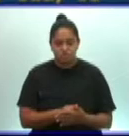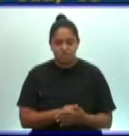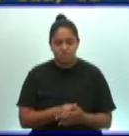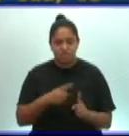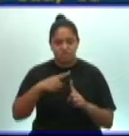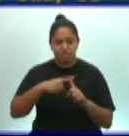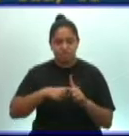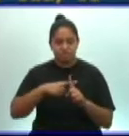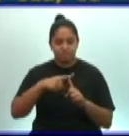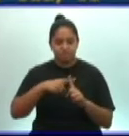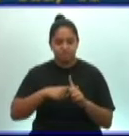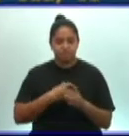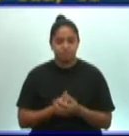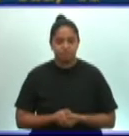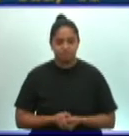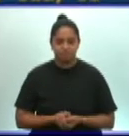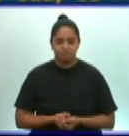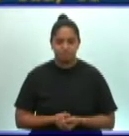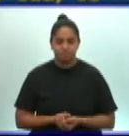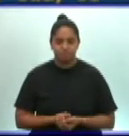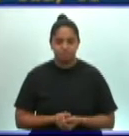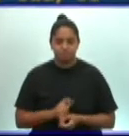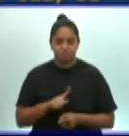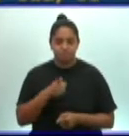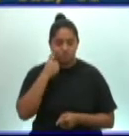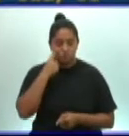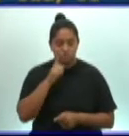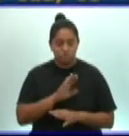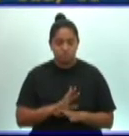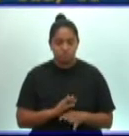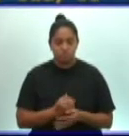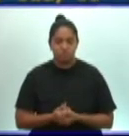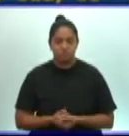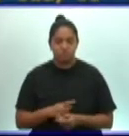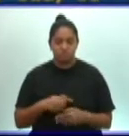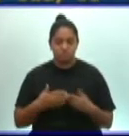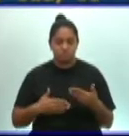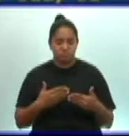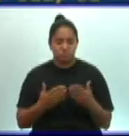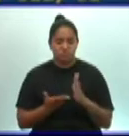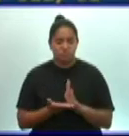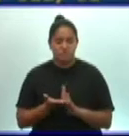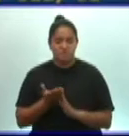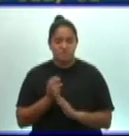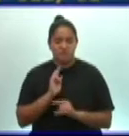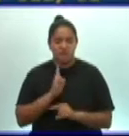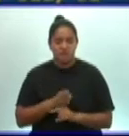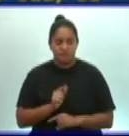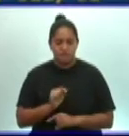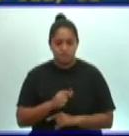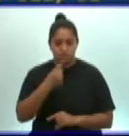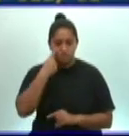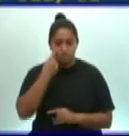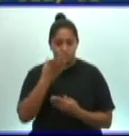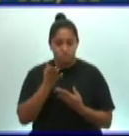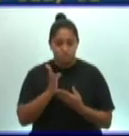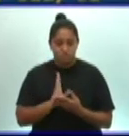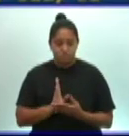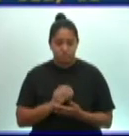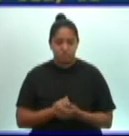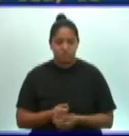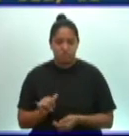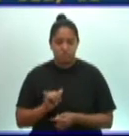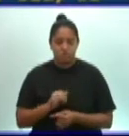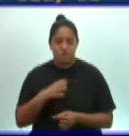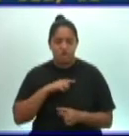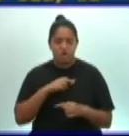expresión como ya ustedes conocen. Este es un proceso en el que al aumentar la presión, como está representado en esta gráfica, también lo hace la